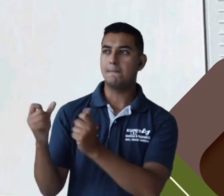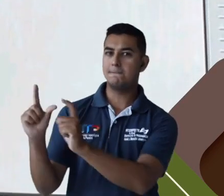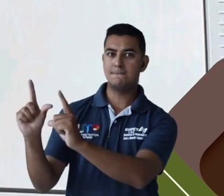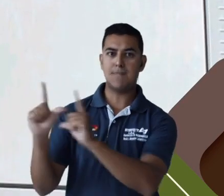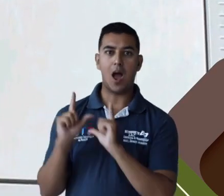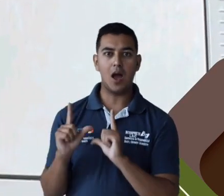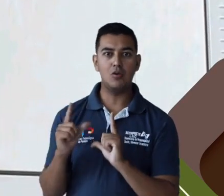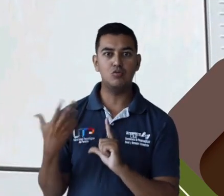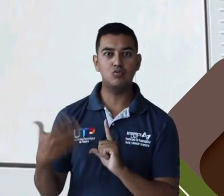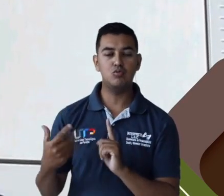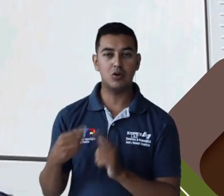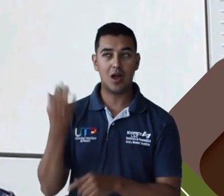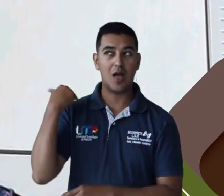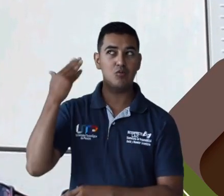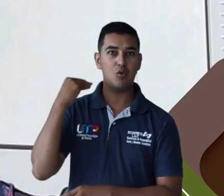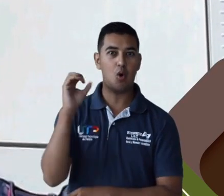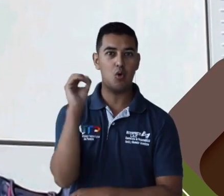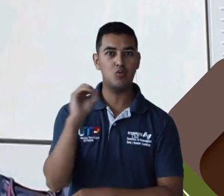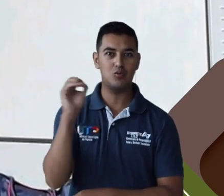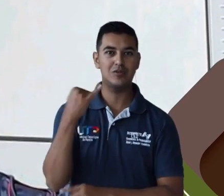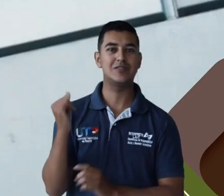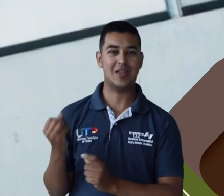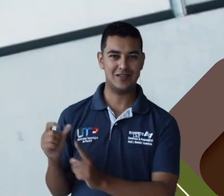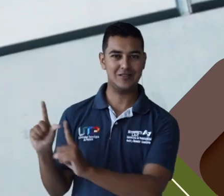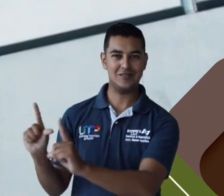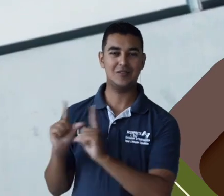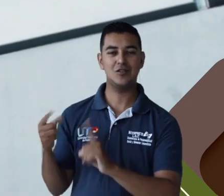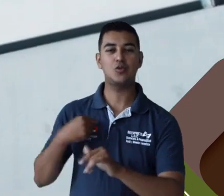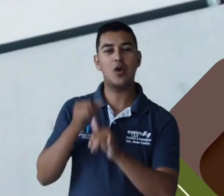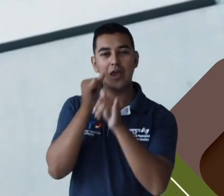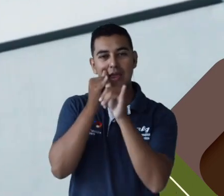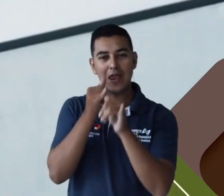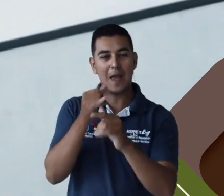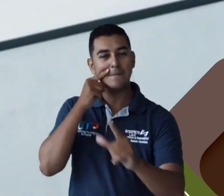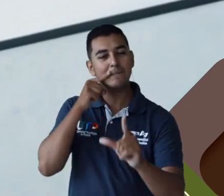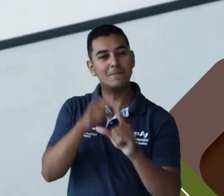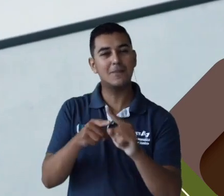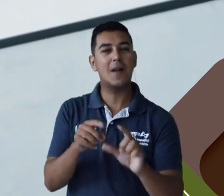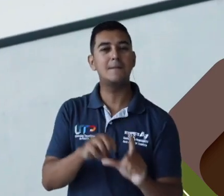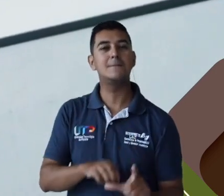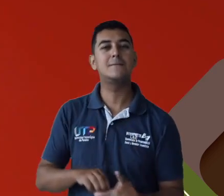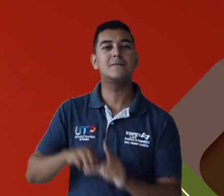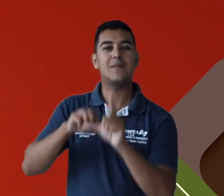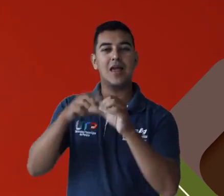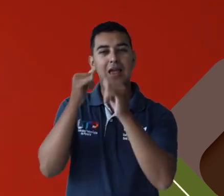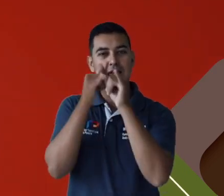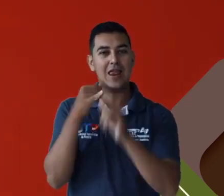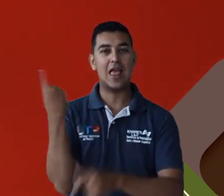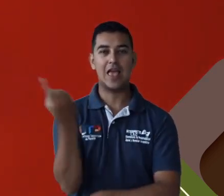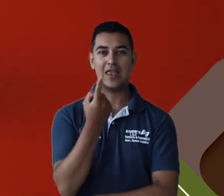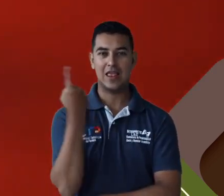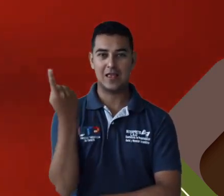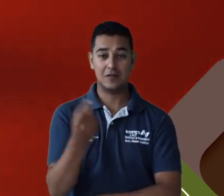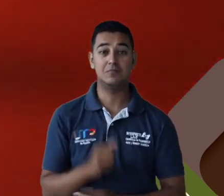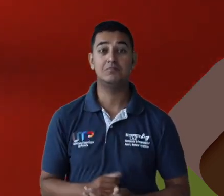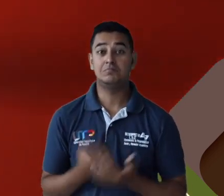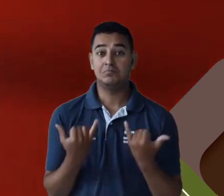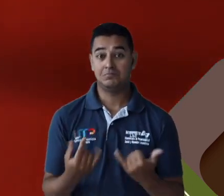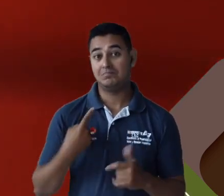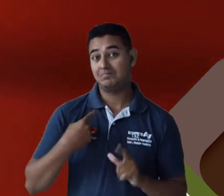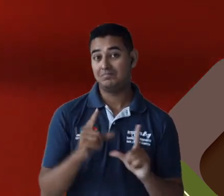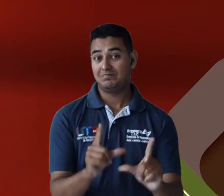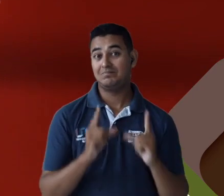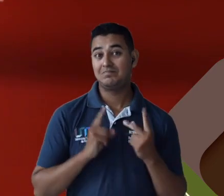ha otorgado en octubre pasado mi diploma de ingeniero con maestría en una ingeniería generalista y ahora